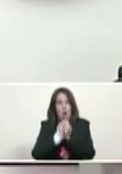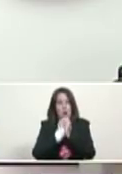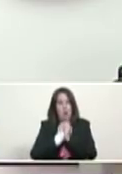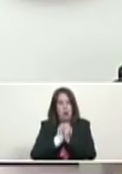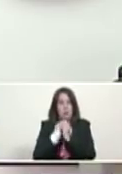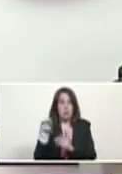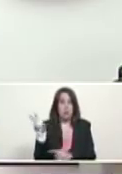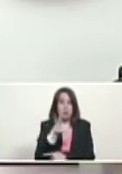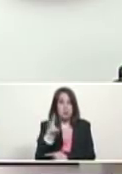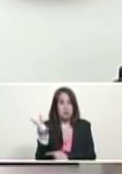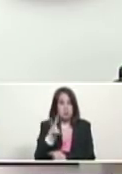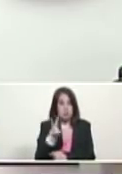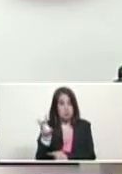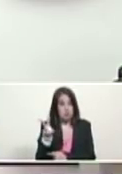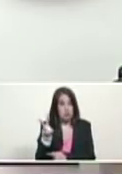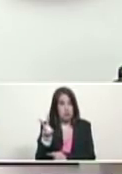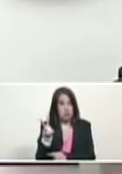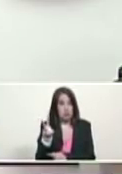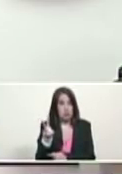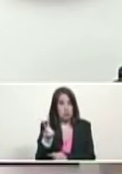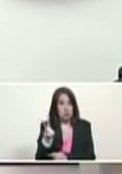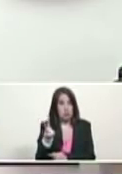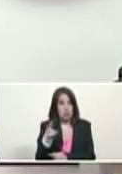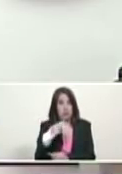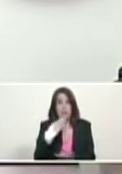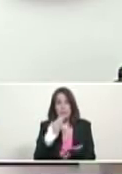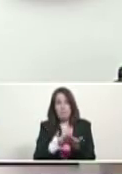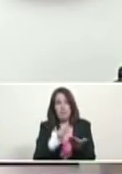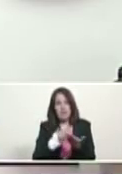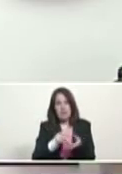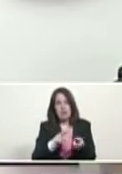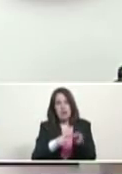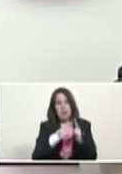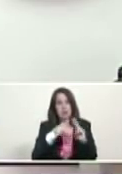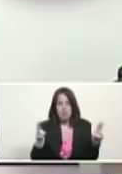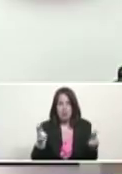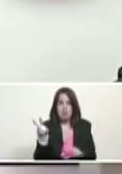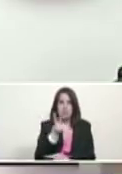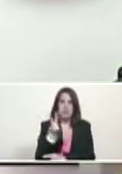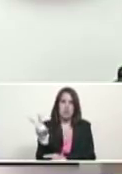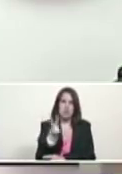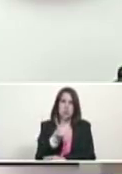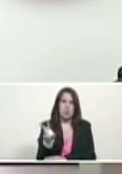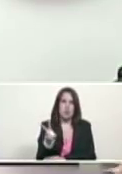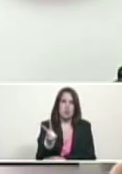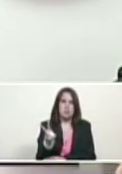Venezuela, orar por Venezuela. Pedir por la paz de Venezuela.